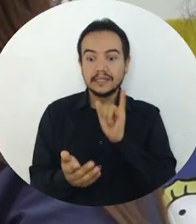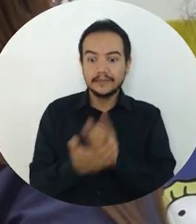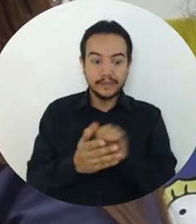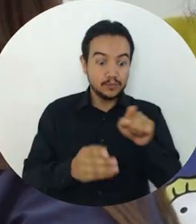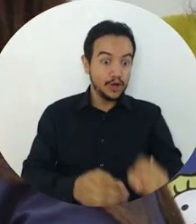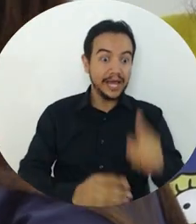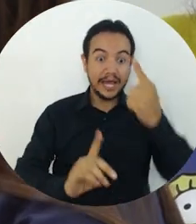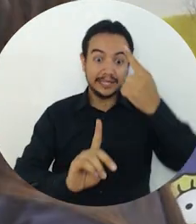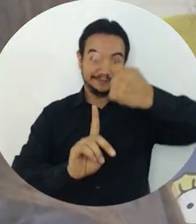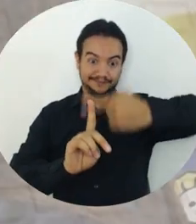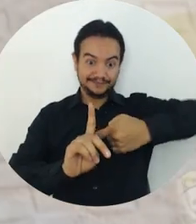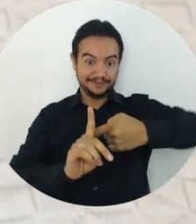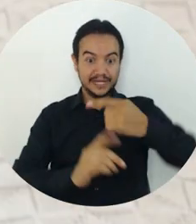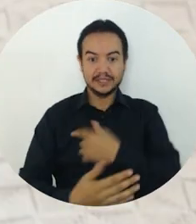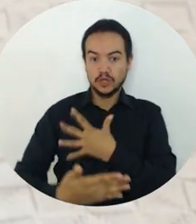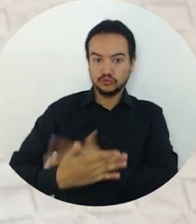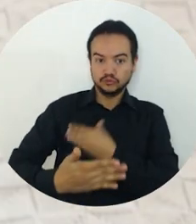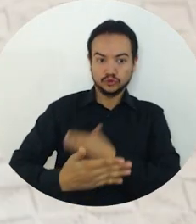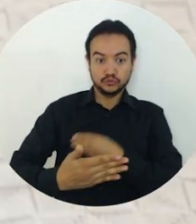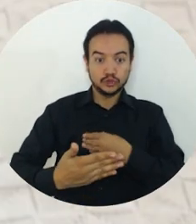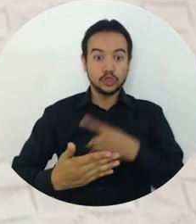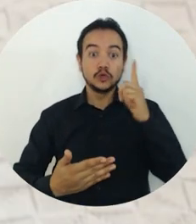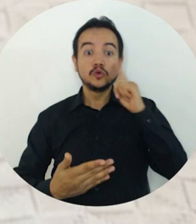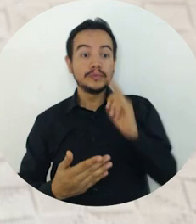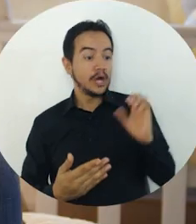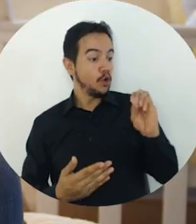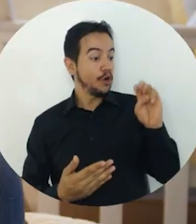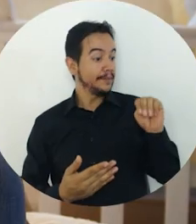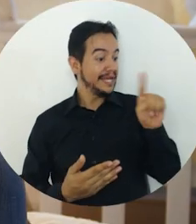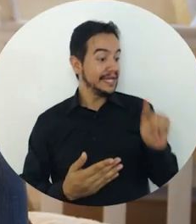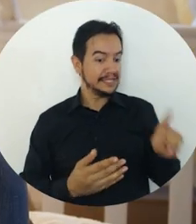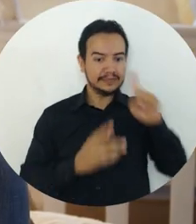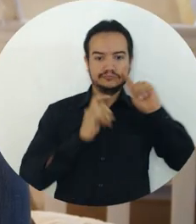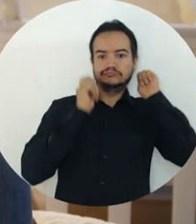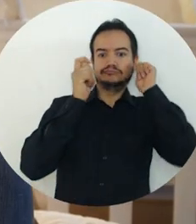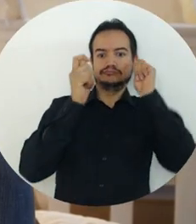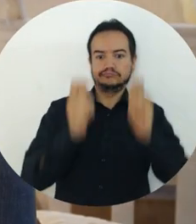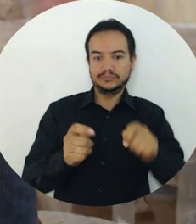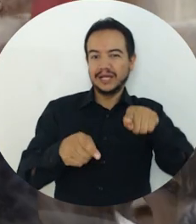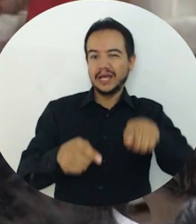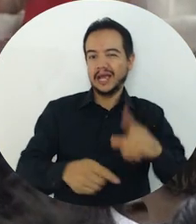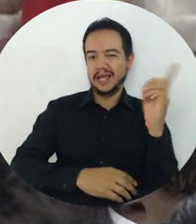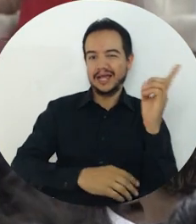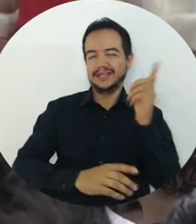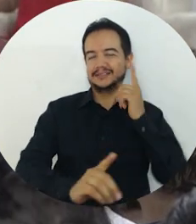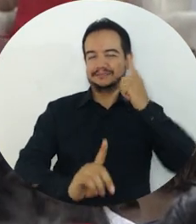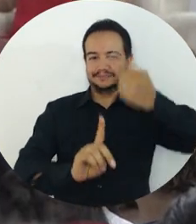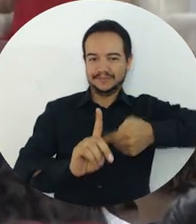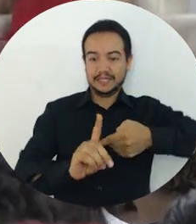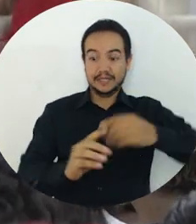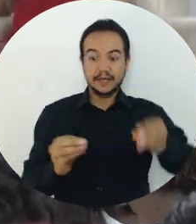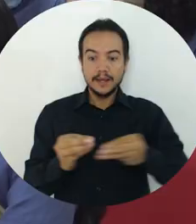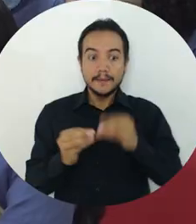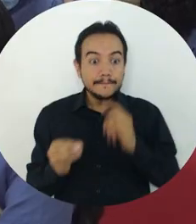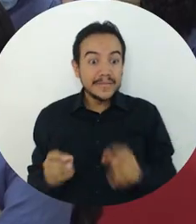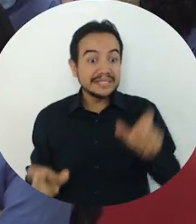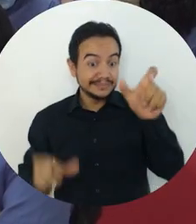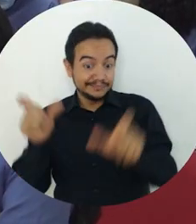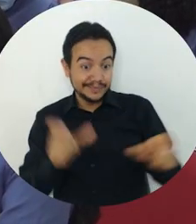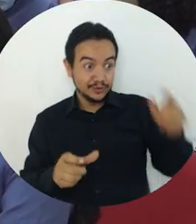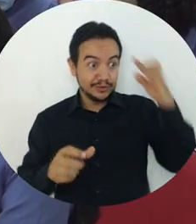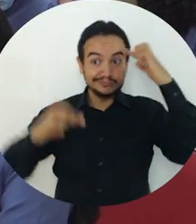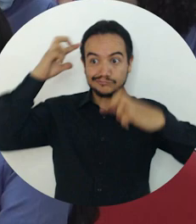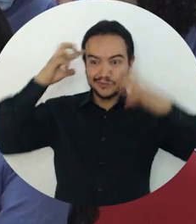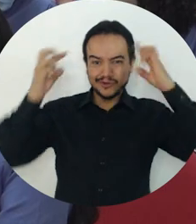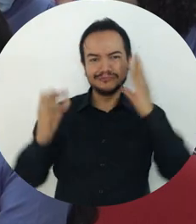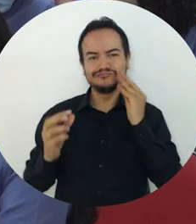conmemorar el mes de la lactancia materna, designado por la Organización Mundial de la Salud, y reunió a expertas para compartir con la comunidad